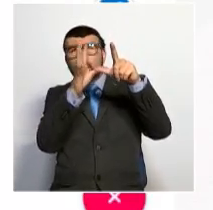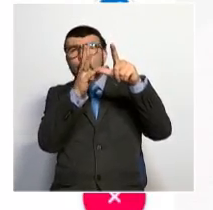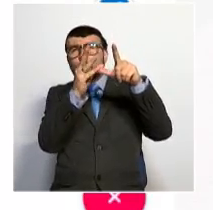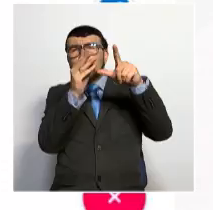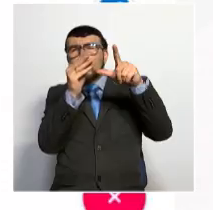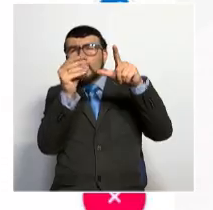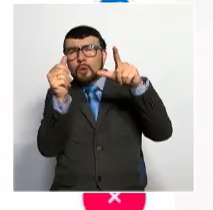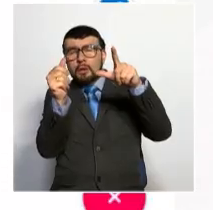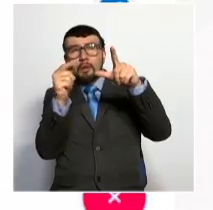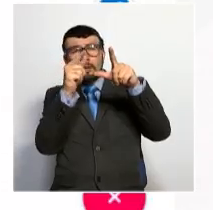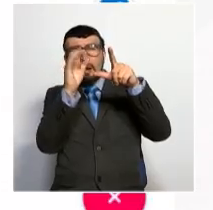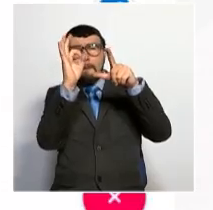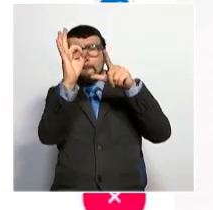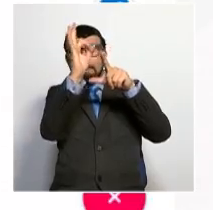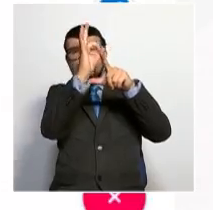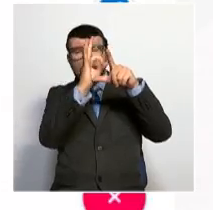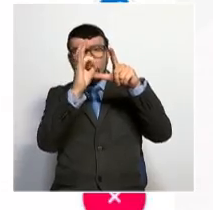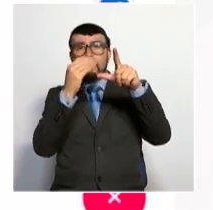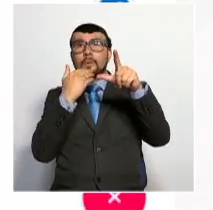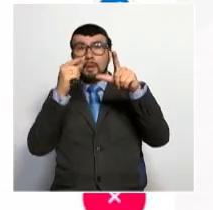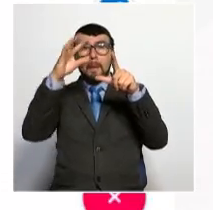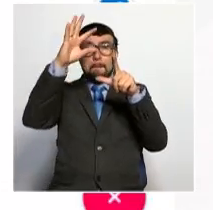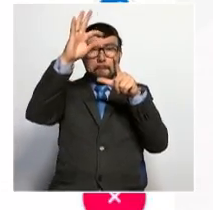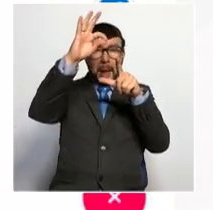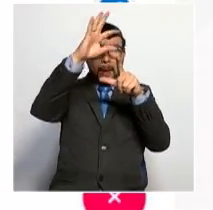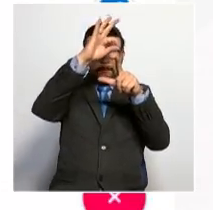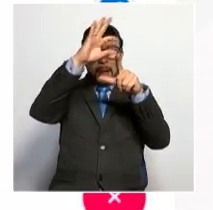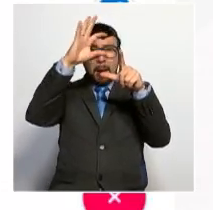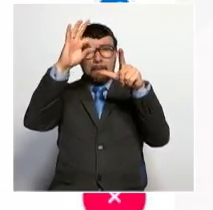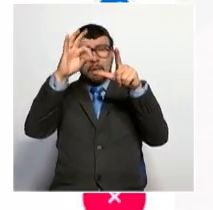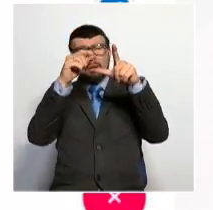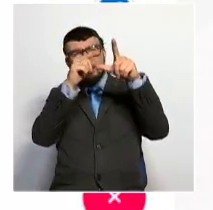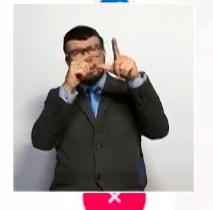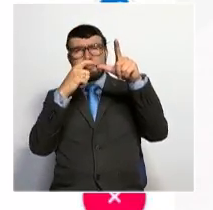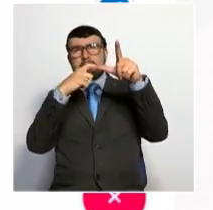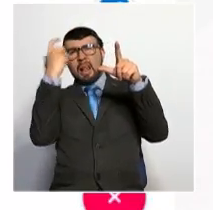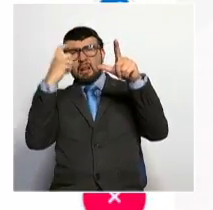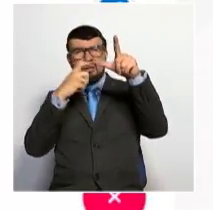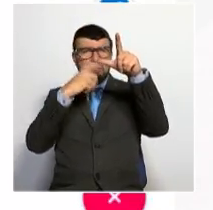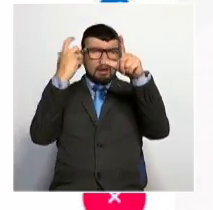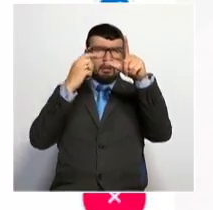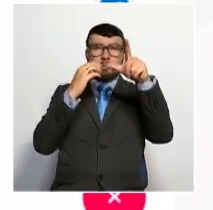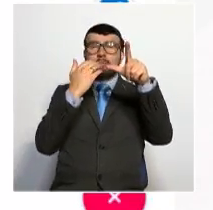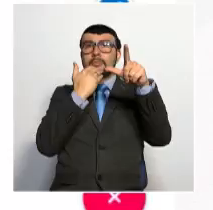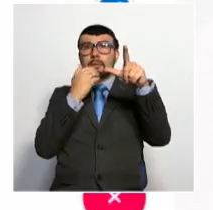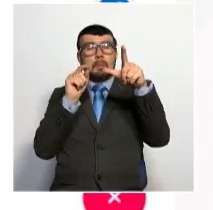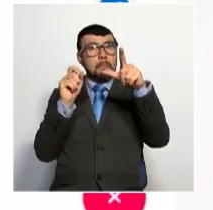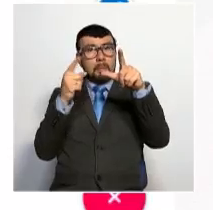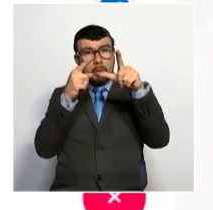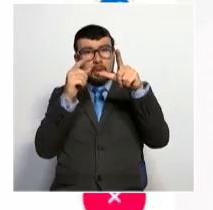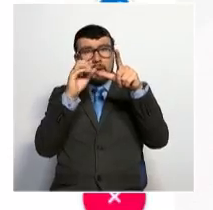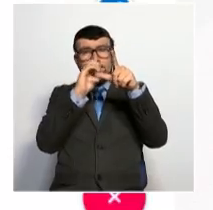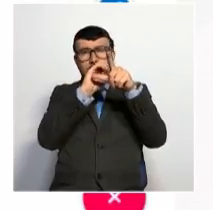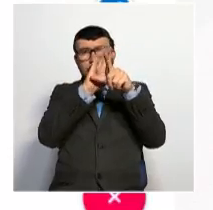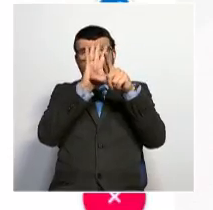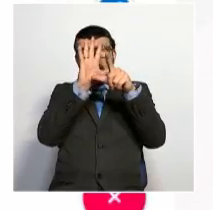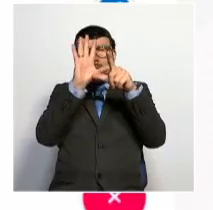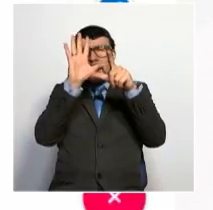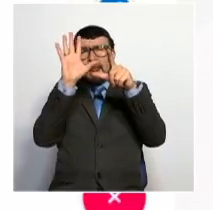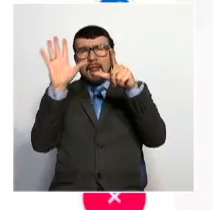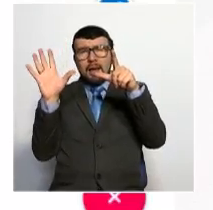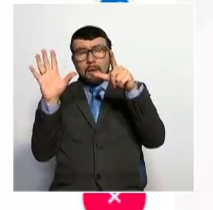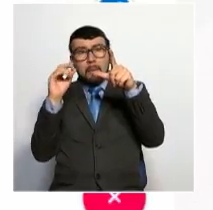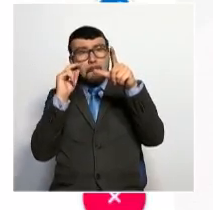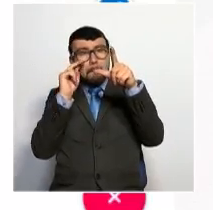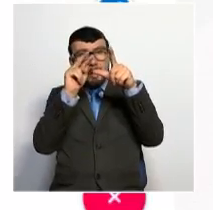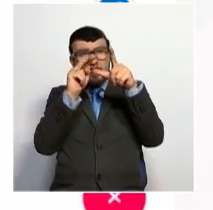Vemos manchas. Ponemos el líquido y aparecen una serie de manchas blancas. Primero un líquido clarito que nos deja ver las manchas blancas